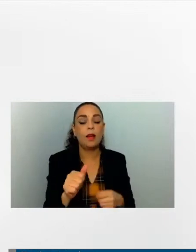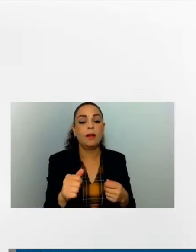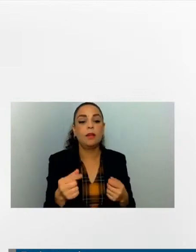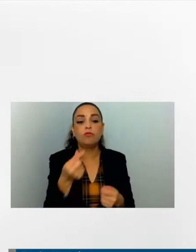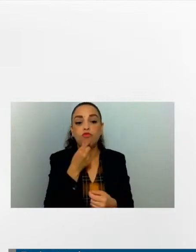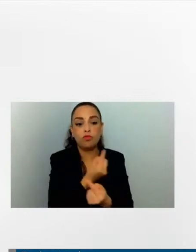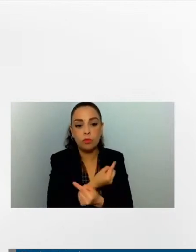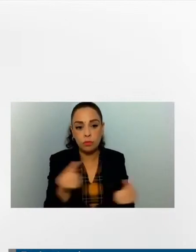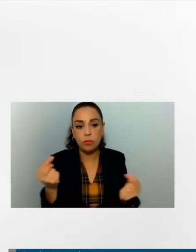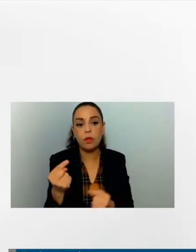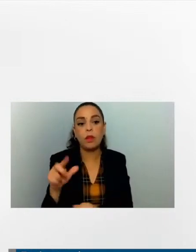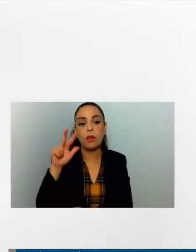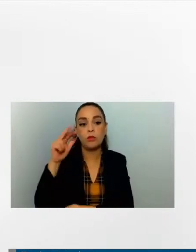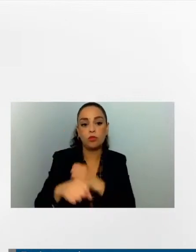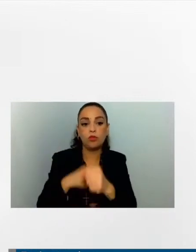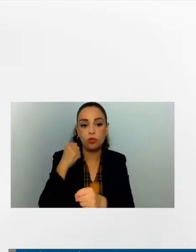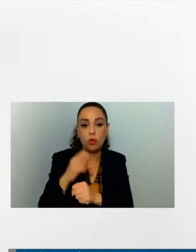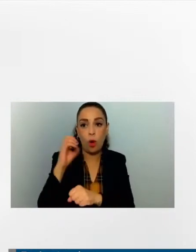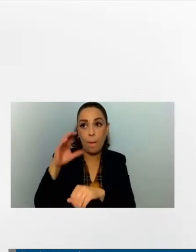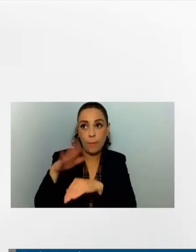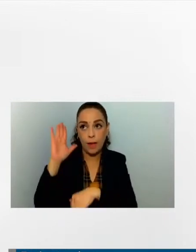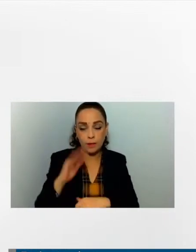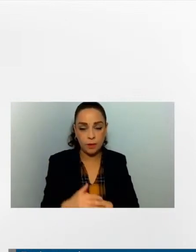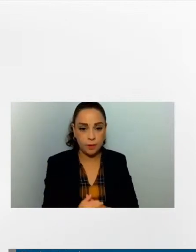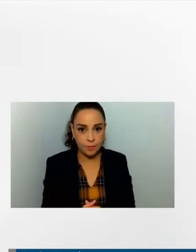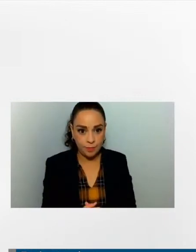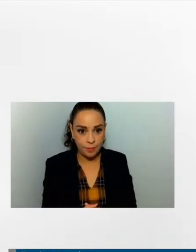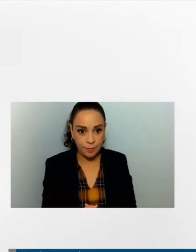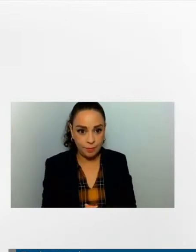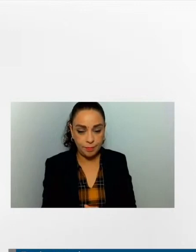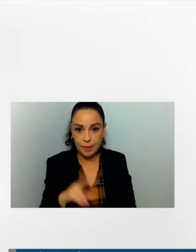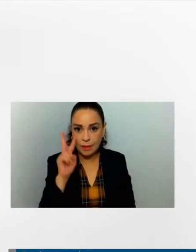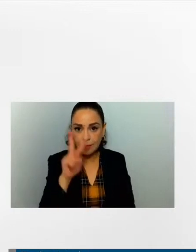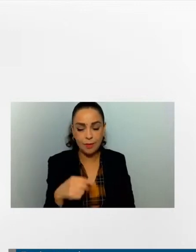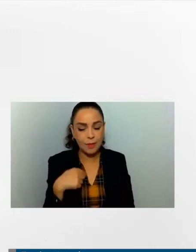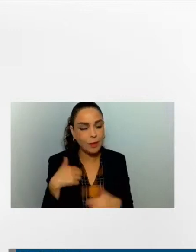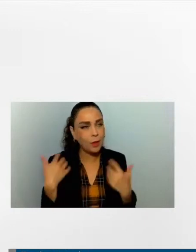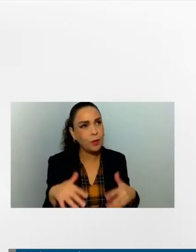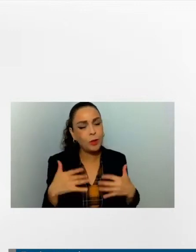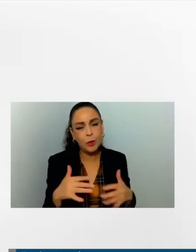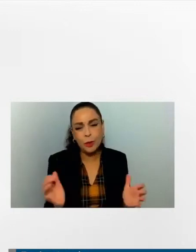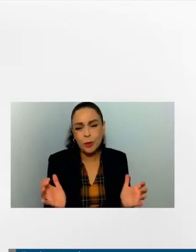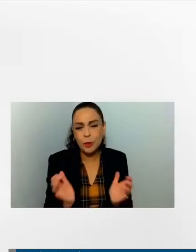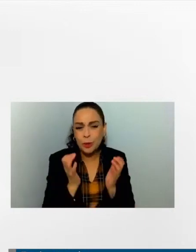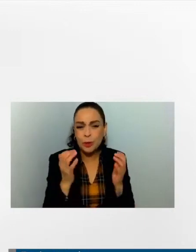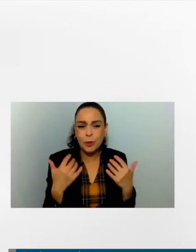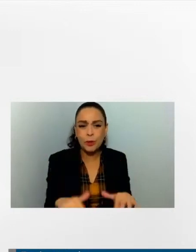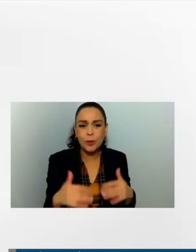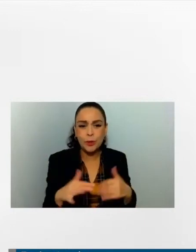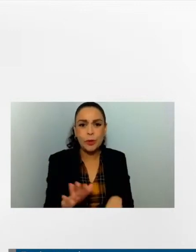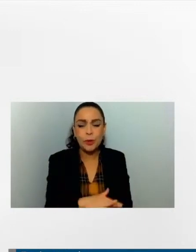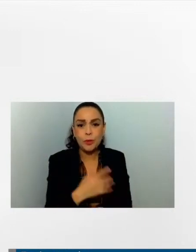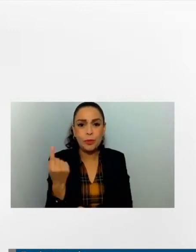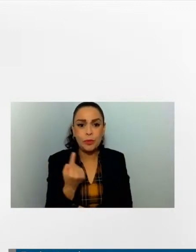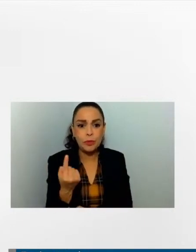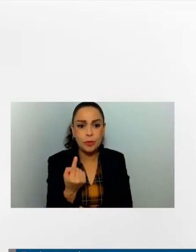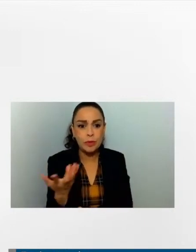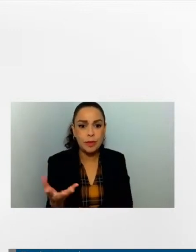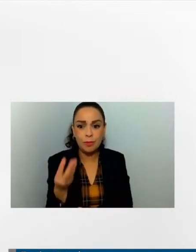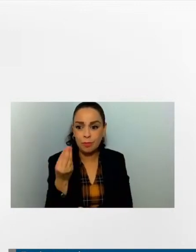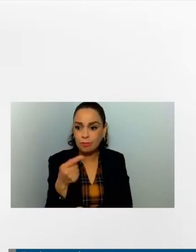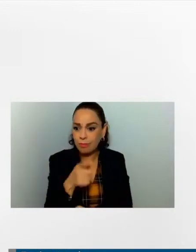Y entonces, a mí me sorprende como ya las minucias a las que se han metido en estos litigios,